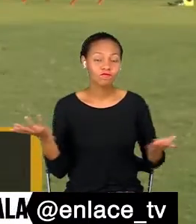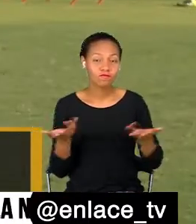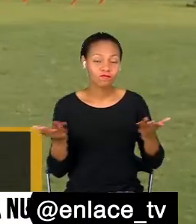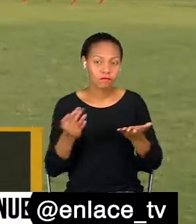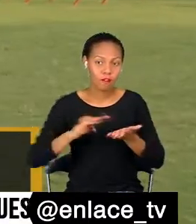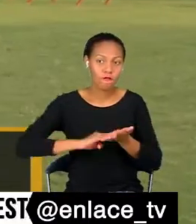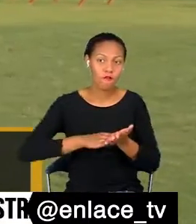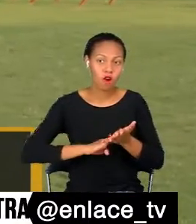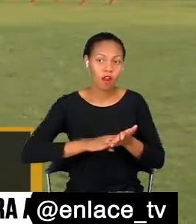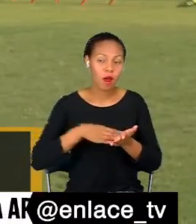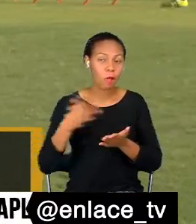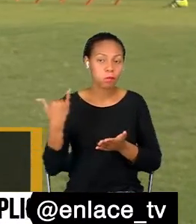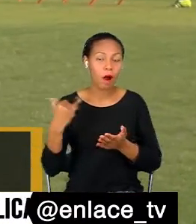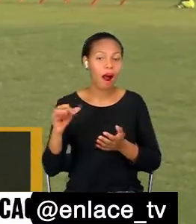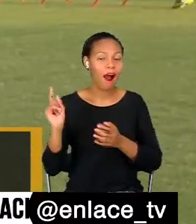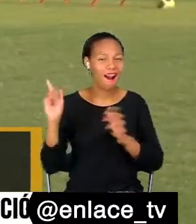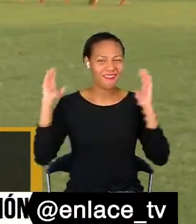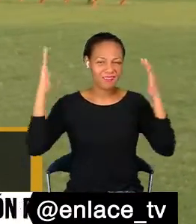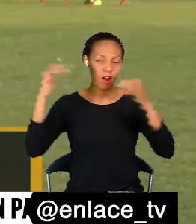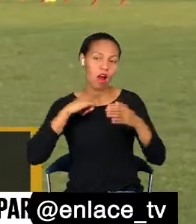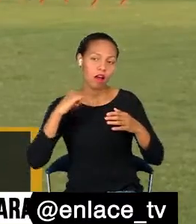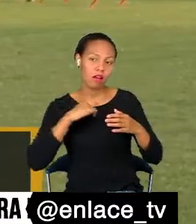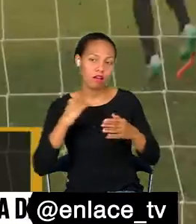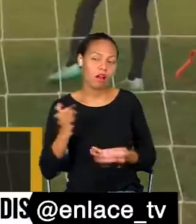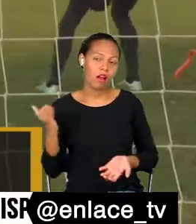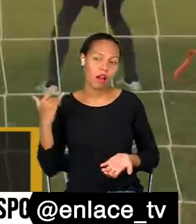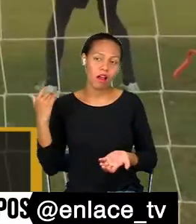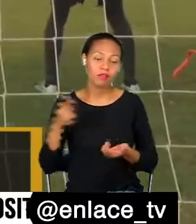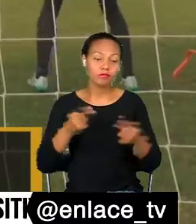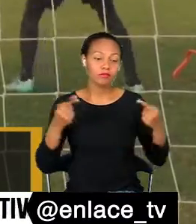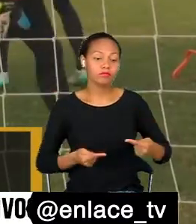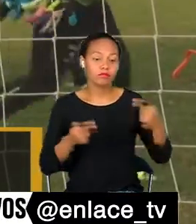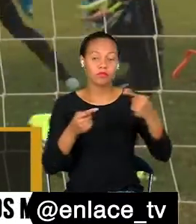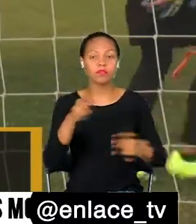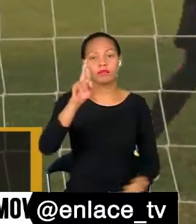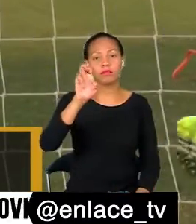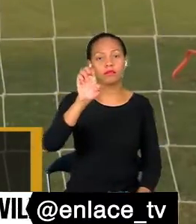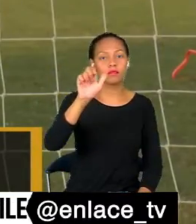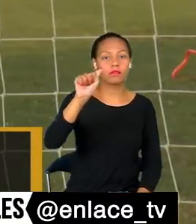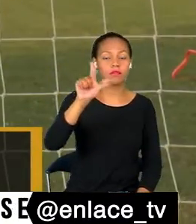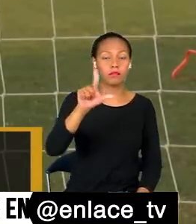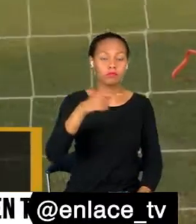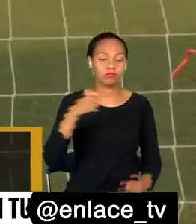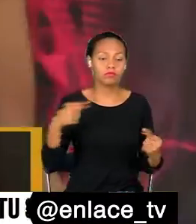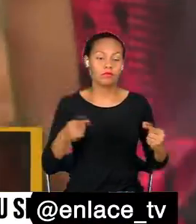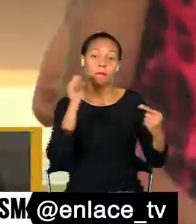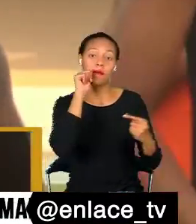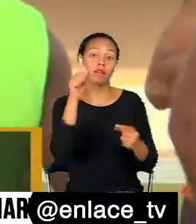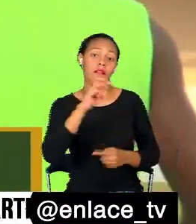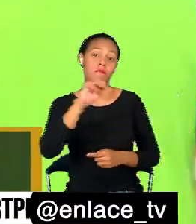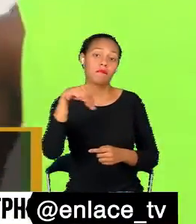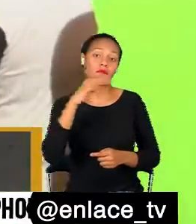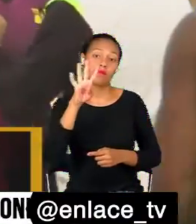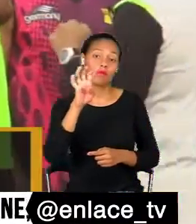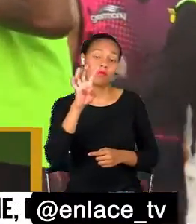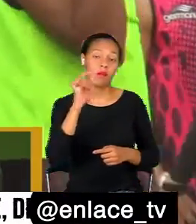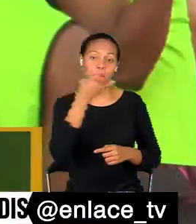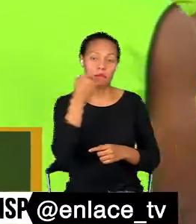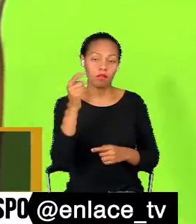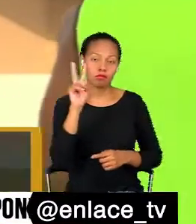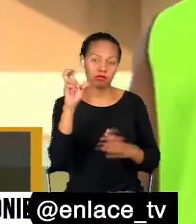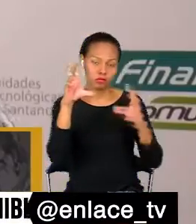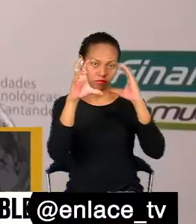los petroleros se enfrentarán como visitantes al Real Santander, un partido que se jugará mañana miércoles 9 de marzo a partir de las